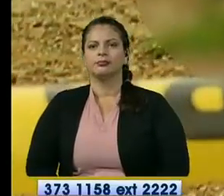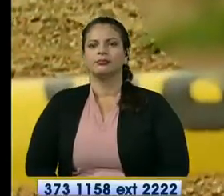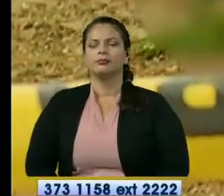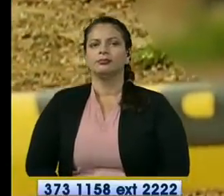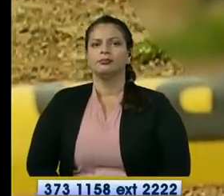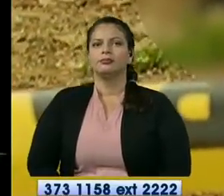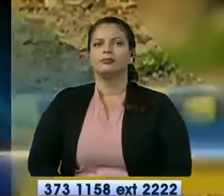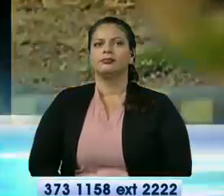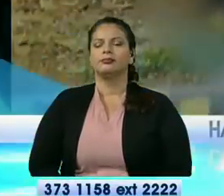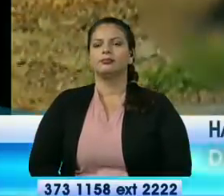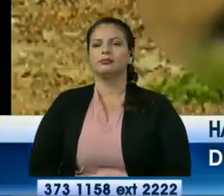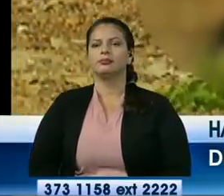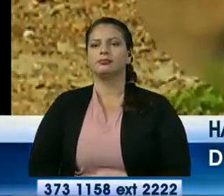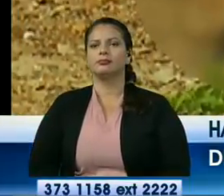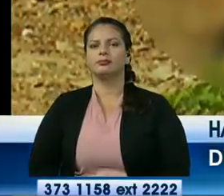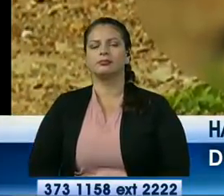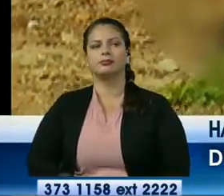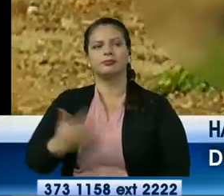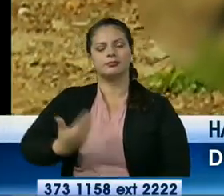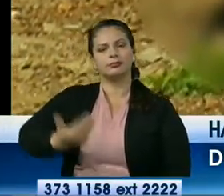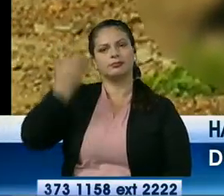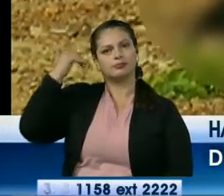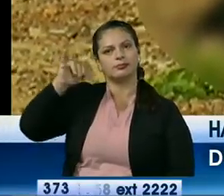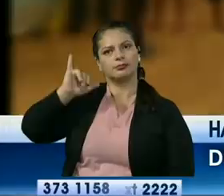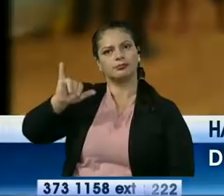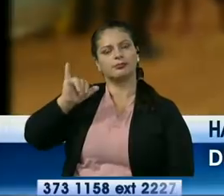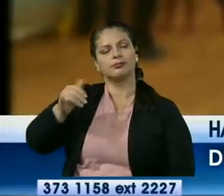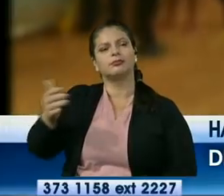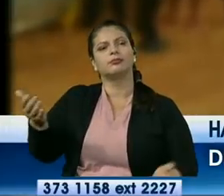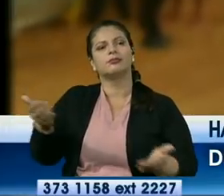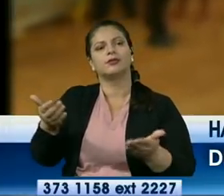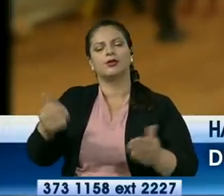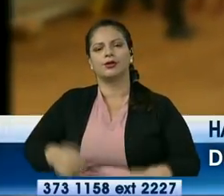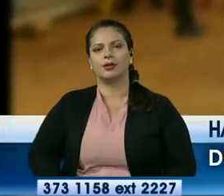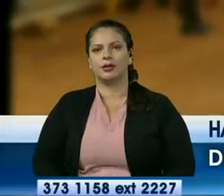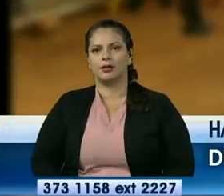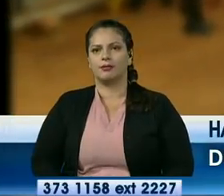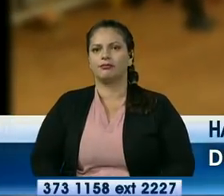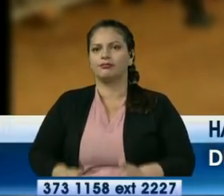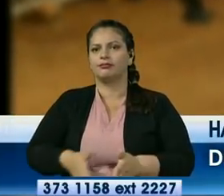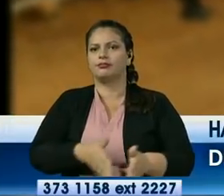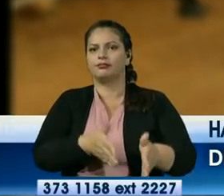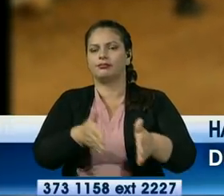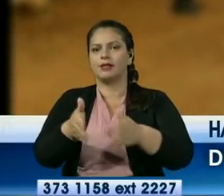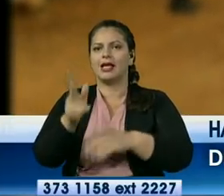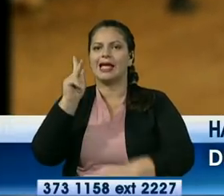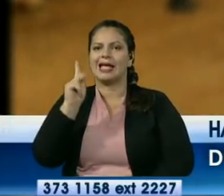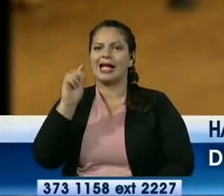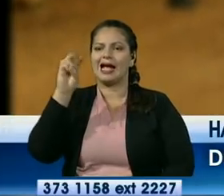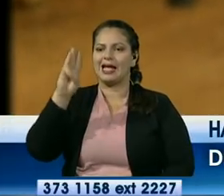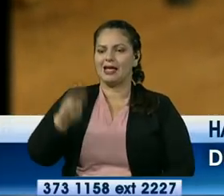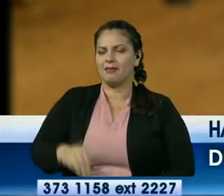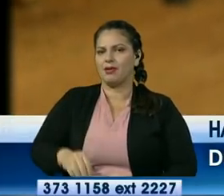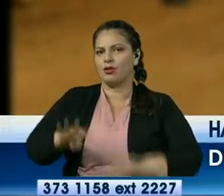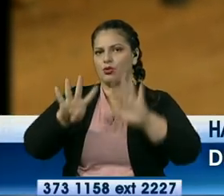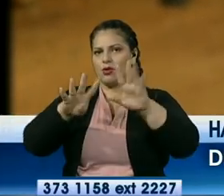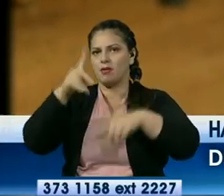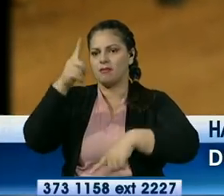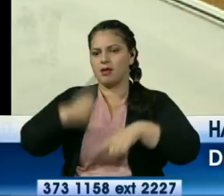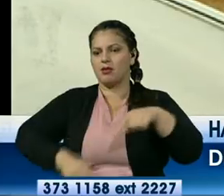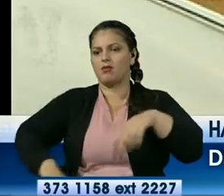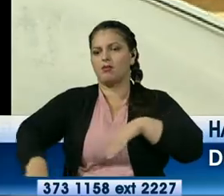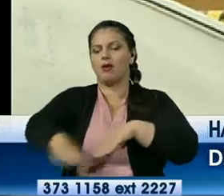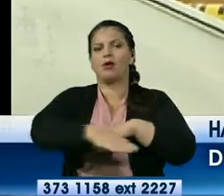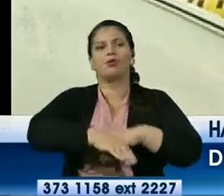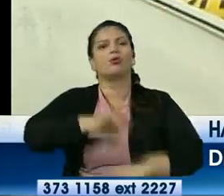Fue al amanecer del pasado sábado que habitantes de la cooperativa Ficus 2, ubicada en el kilómetro 9.5 de la vía Durán-Yaguachi, encontraron el cadáver de un